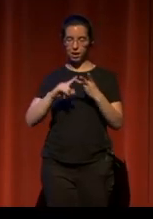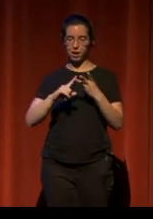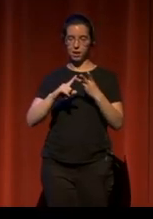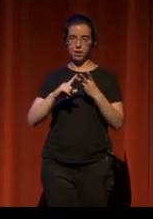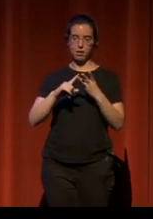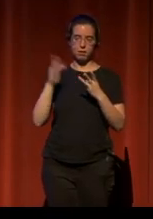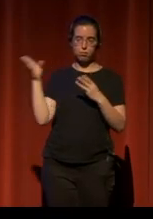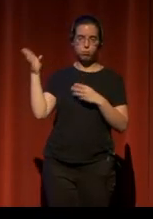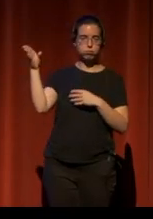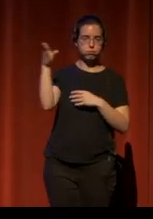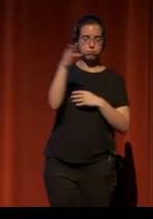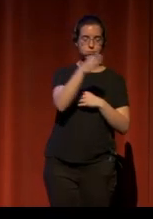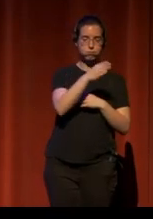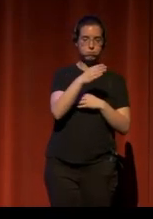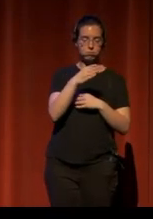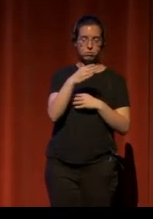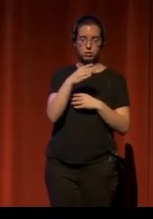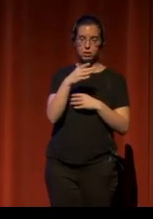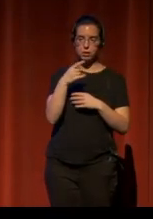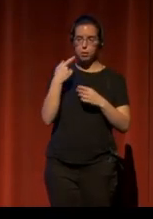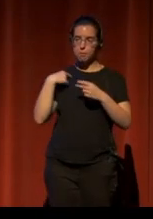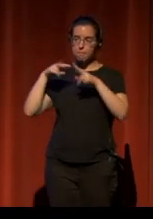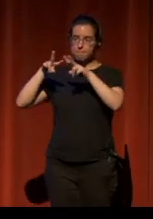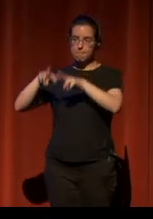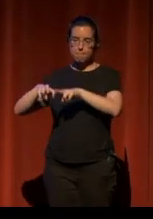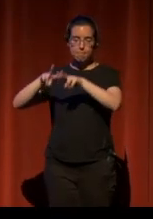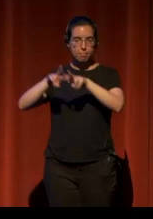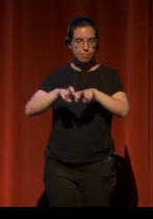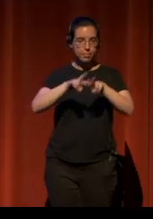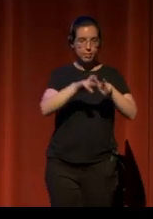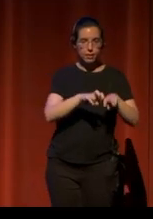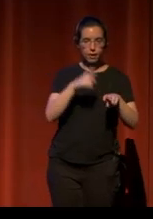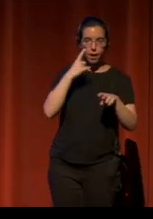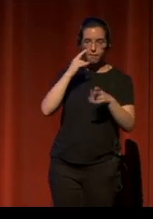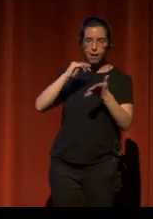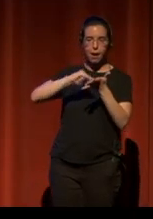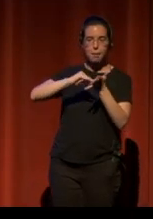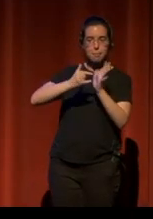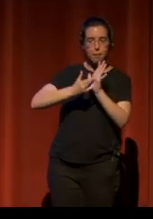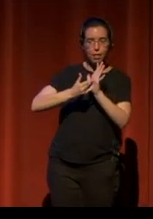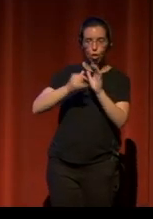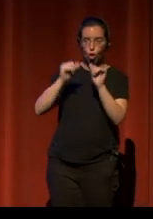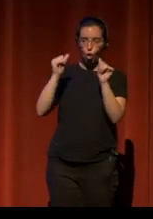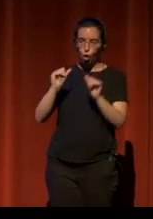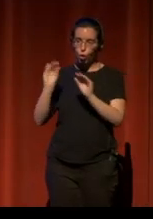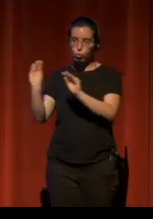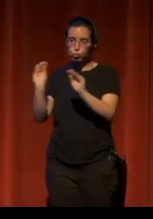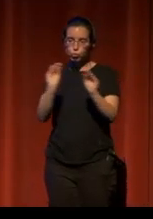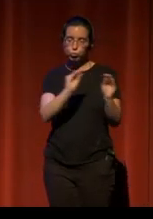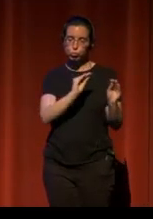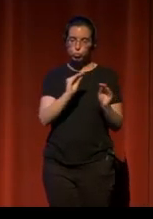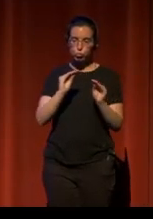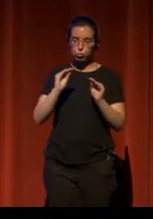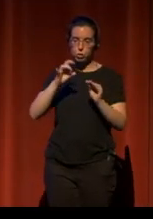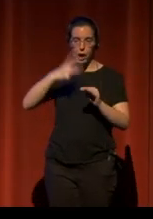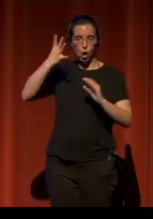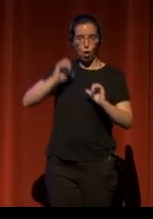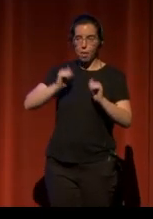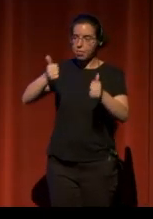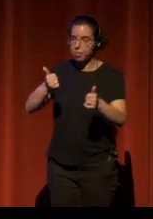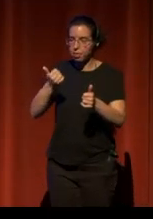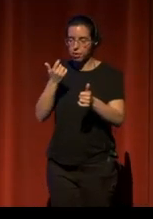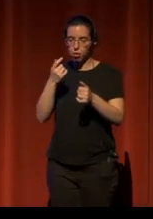Stanford etcétera y analicé un poco cuáles eran estas metodologías de innovación que estaban desarrollando no porque tuviera yo la